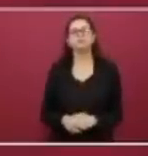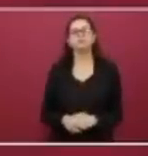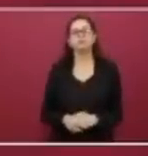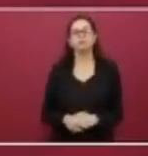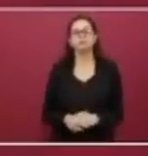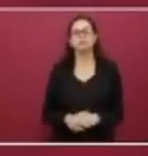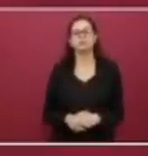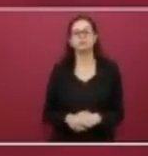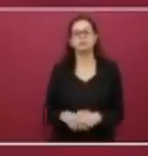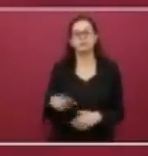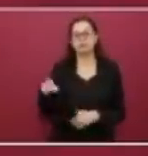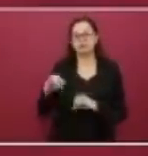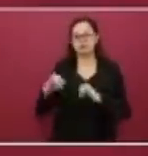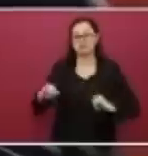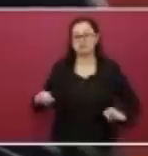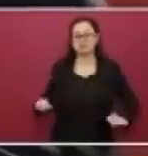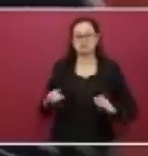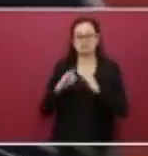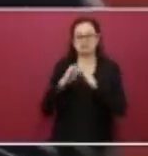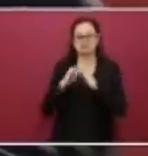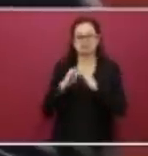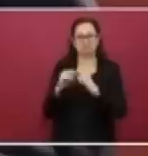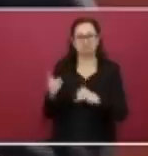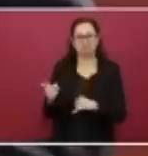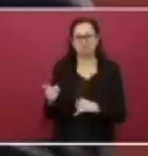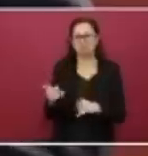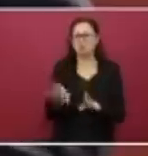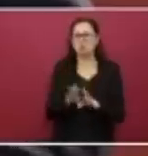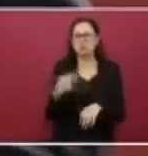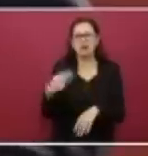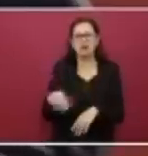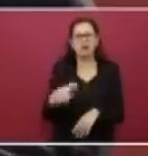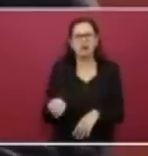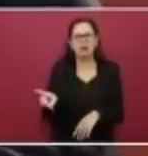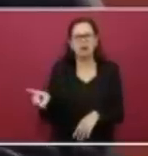esta institución que se llama